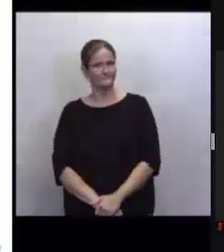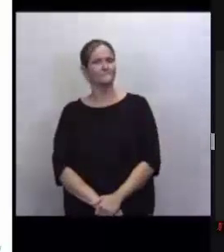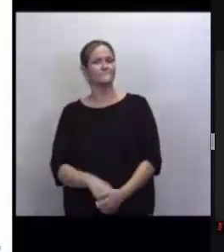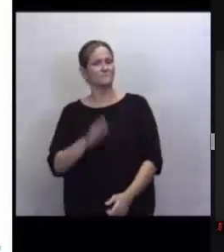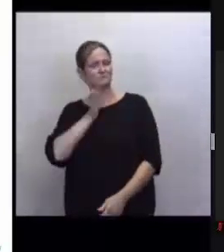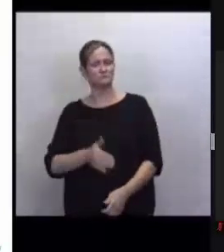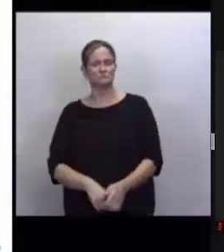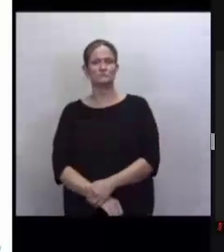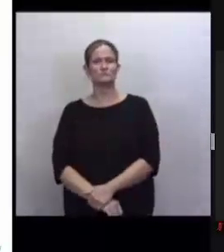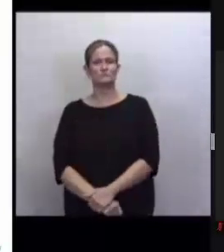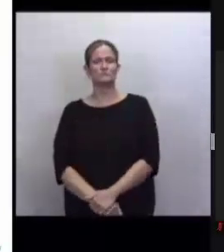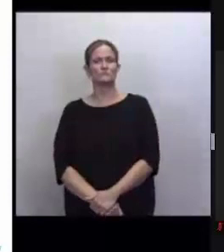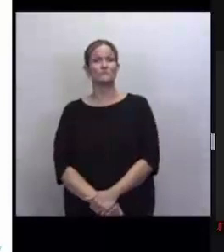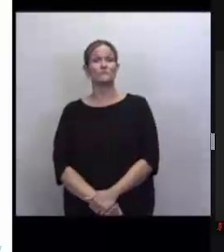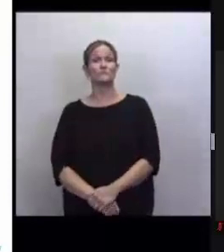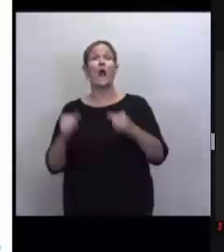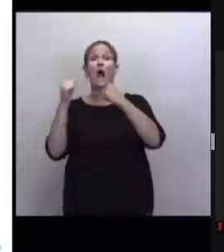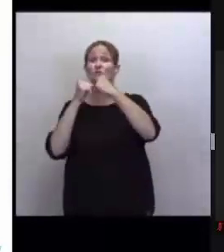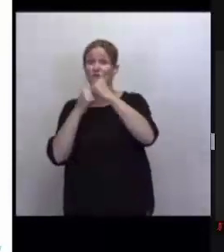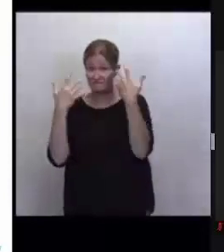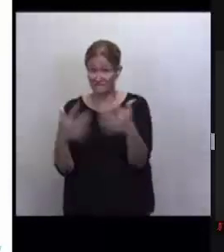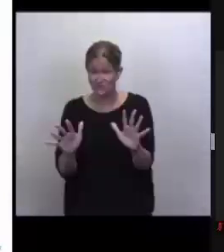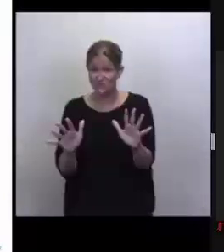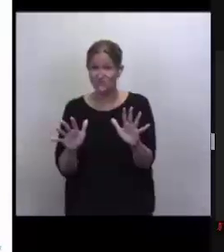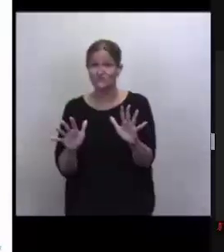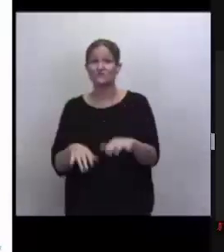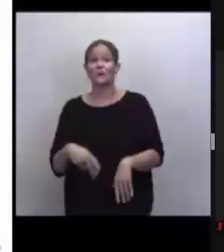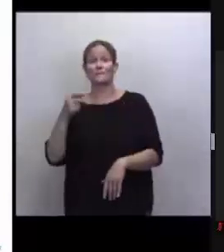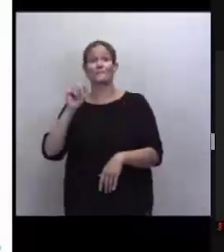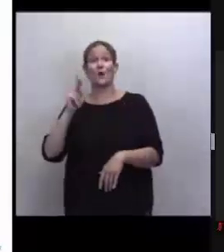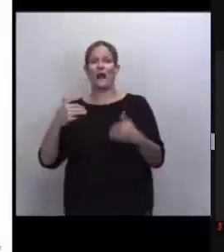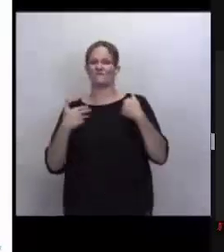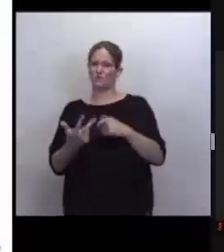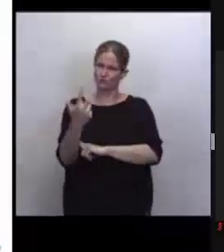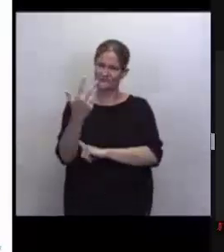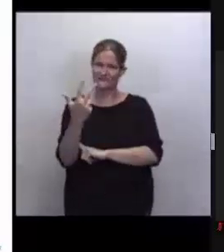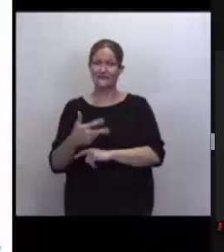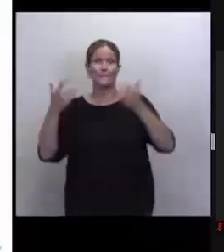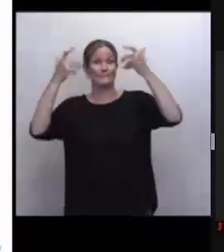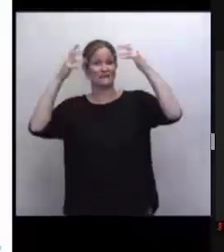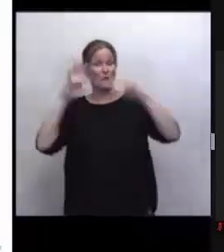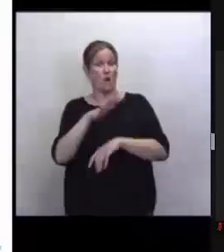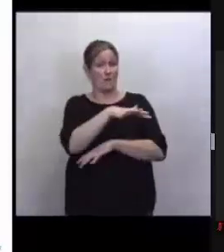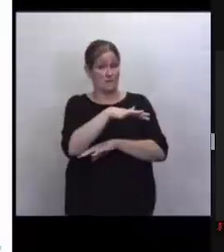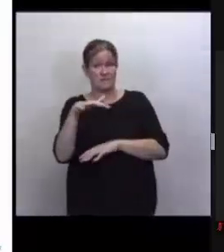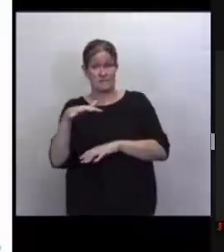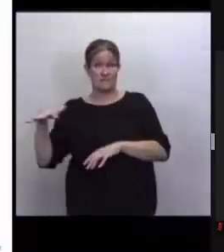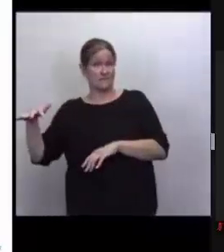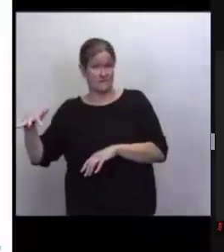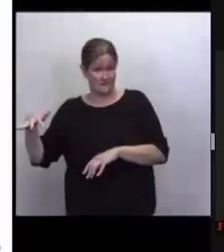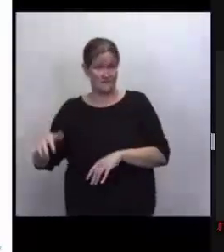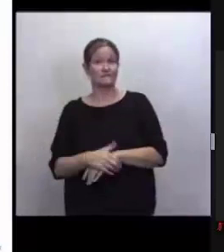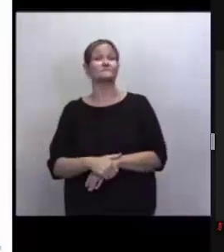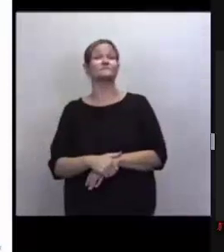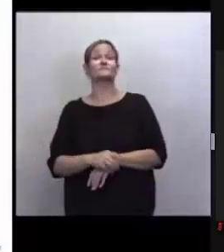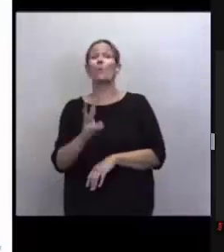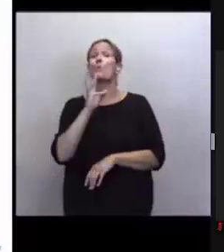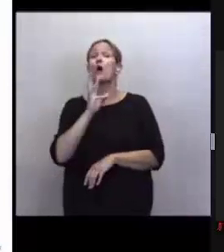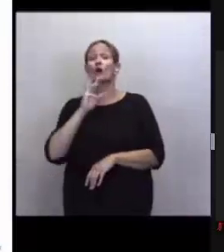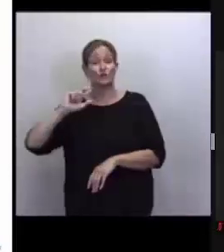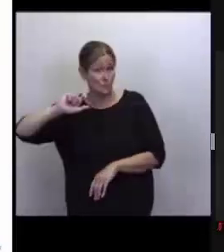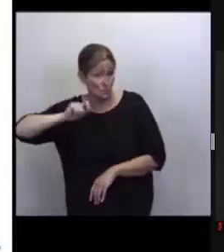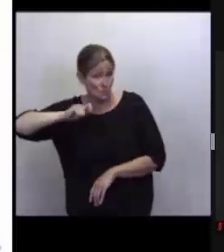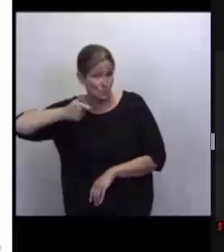de baloncesto y dos canchas se mantendrán durante la construcción. Después de la construcción, el parque tendría tres canchas,